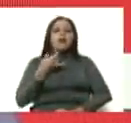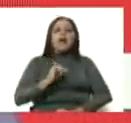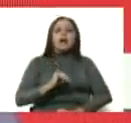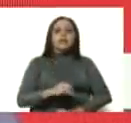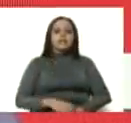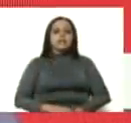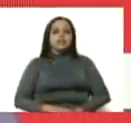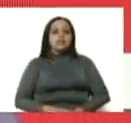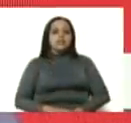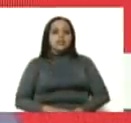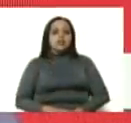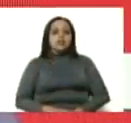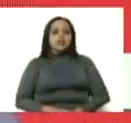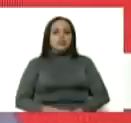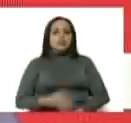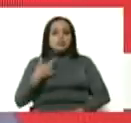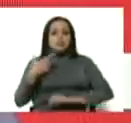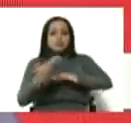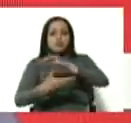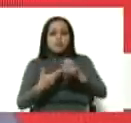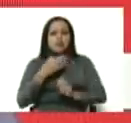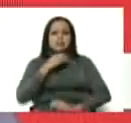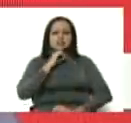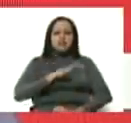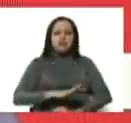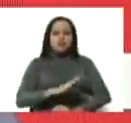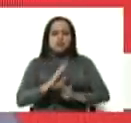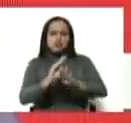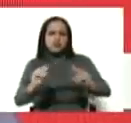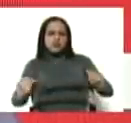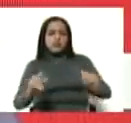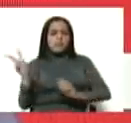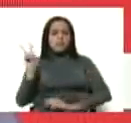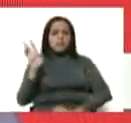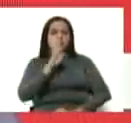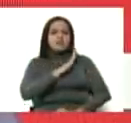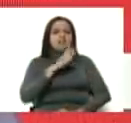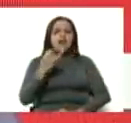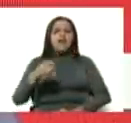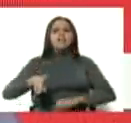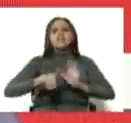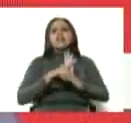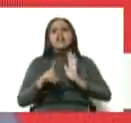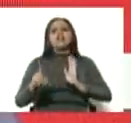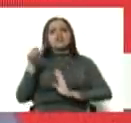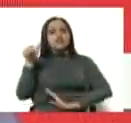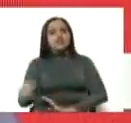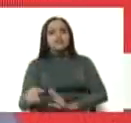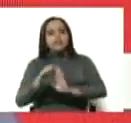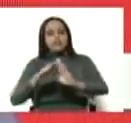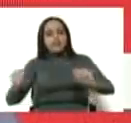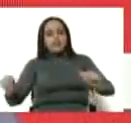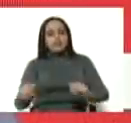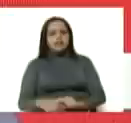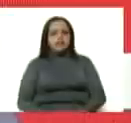una controversia territorial histórica, pero donde Venezuela tiene absolutos derechos sobre este